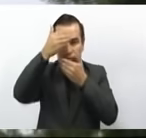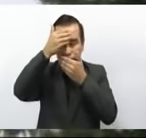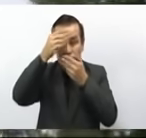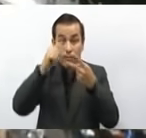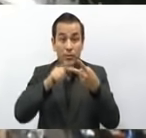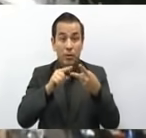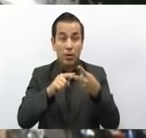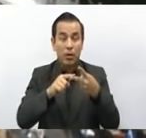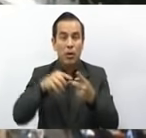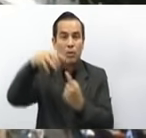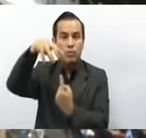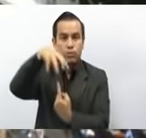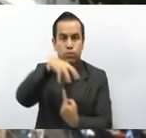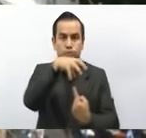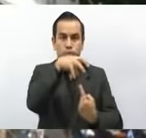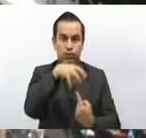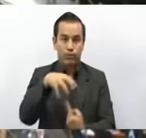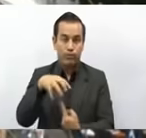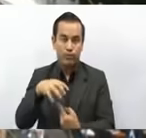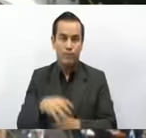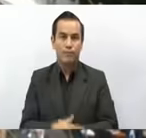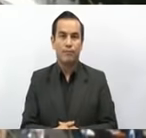Batallón de Paracaidistas.